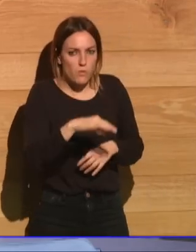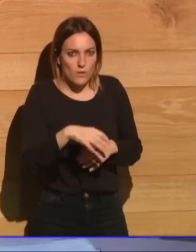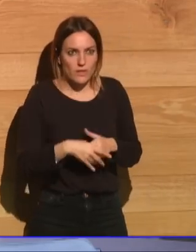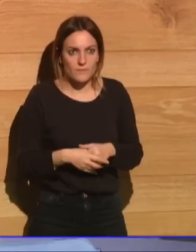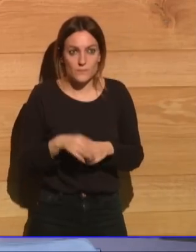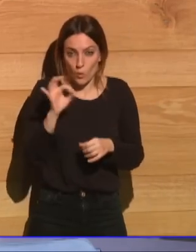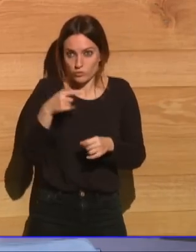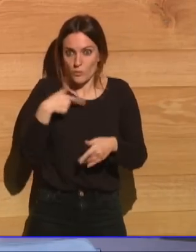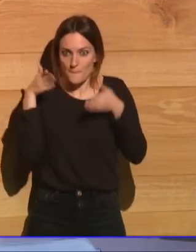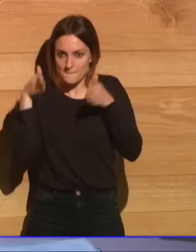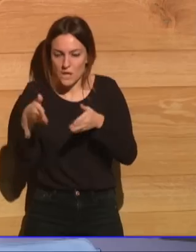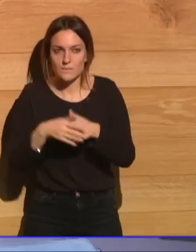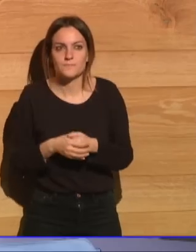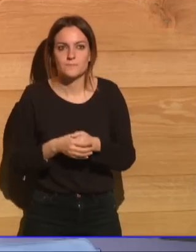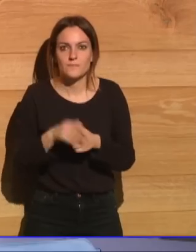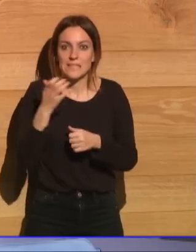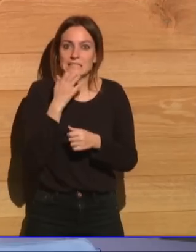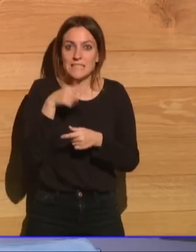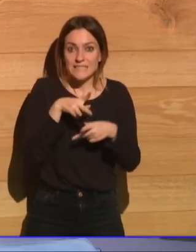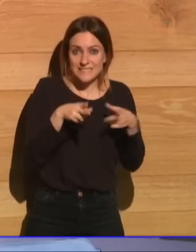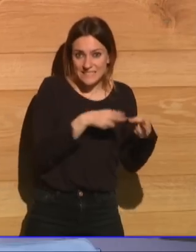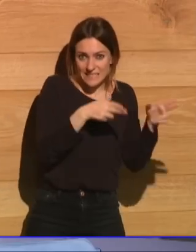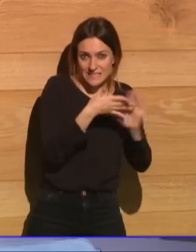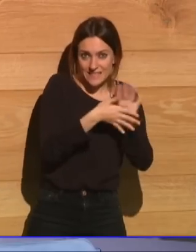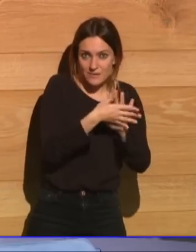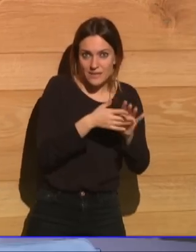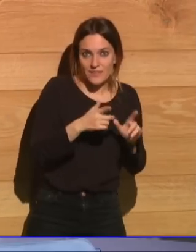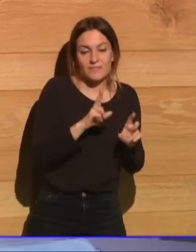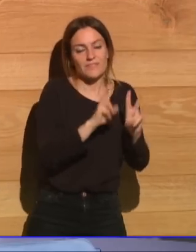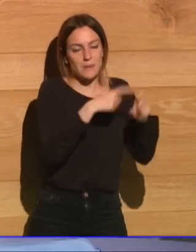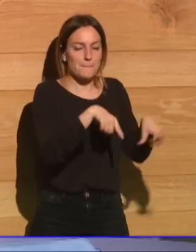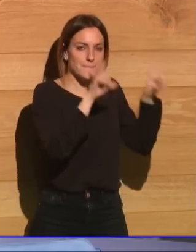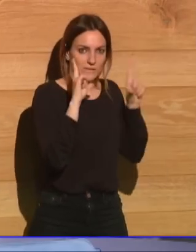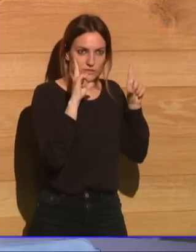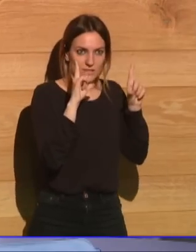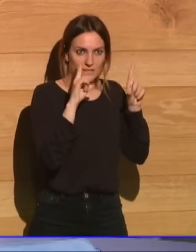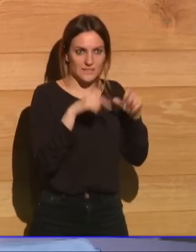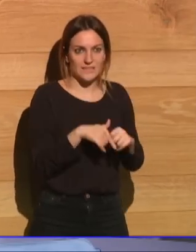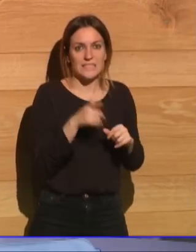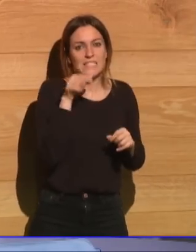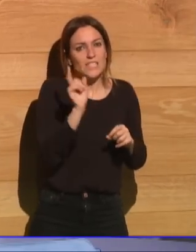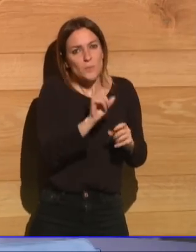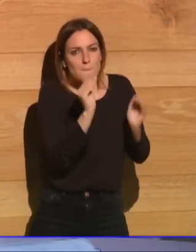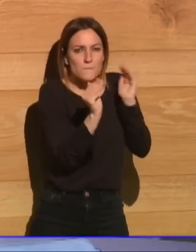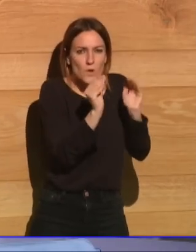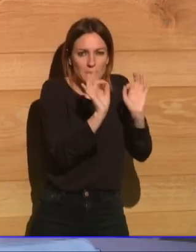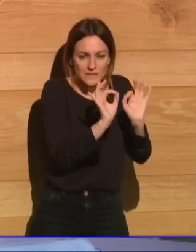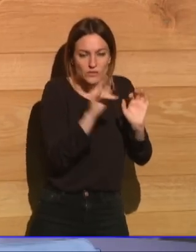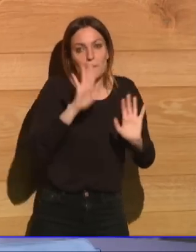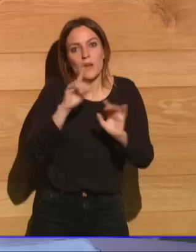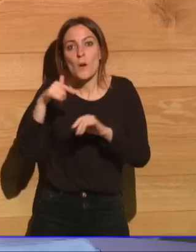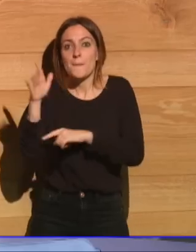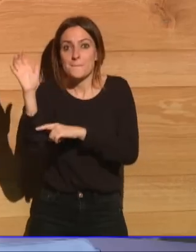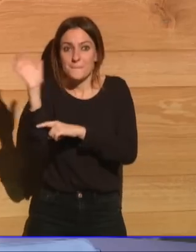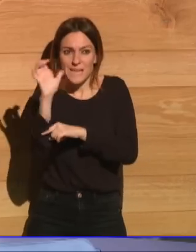eso iba. Cuando uno habla de series generalmente, habla de los personajes. Raramente habla de momentos. Mientras que con las